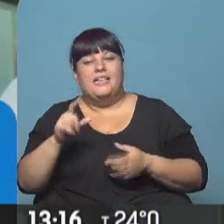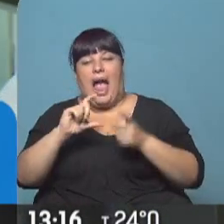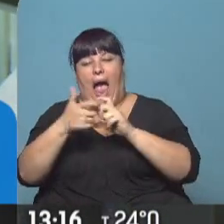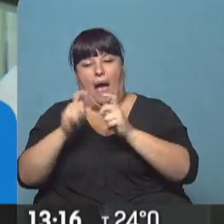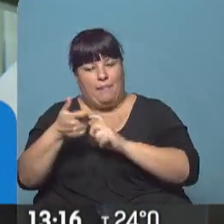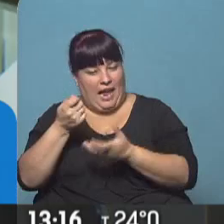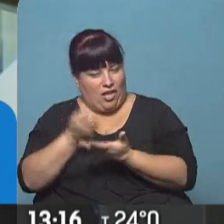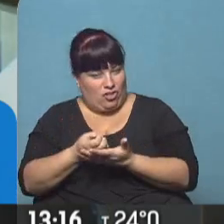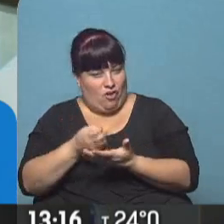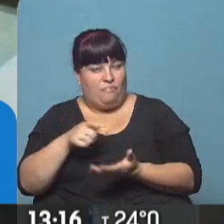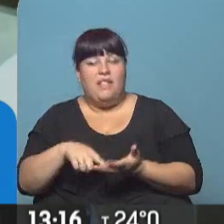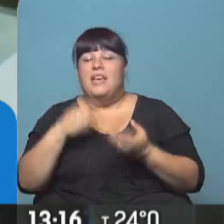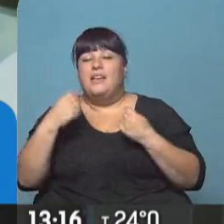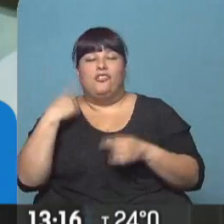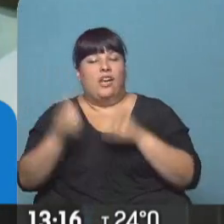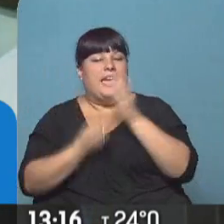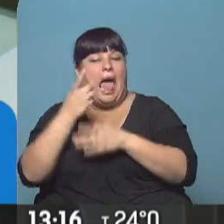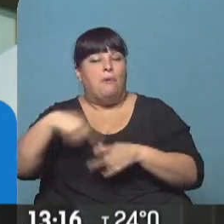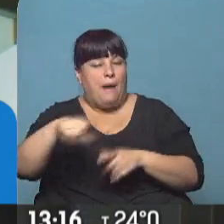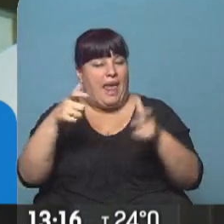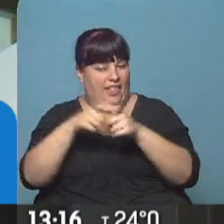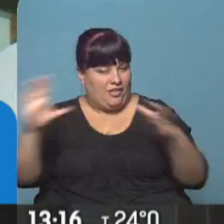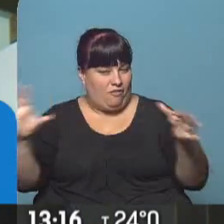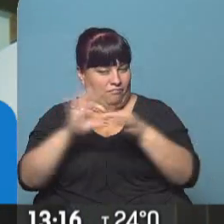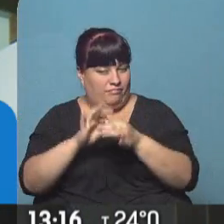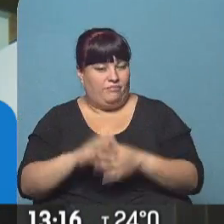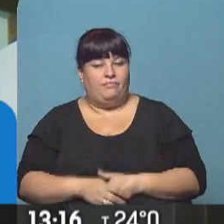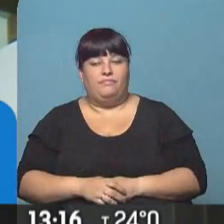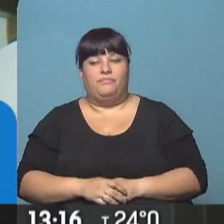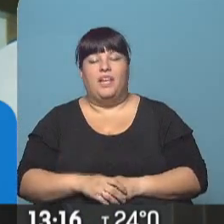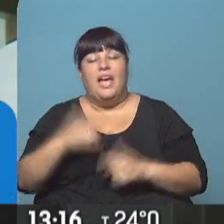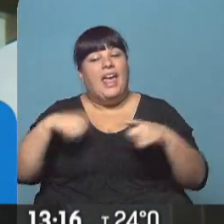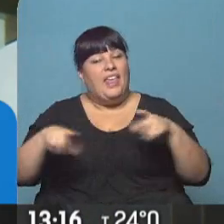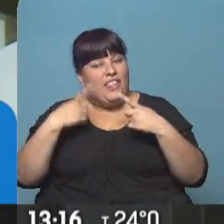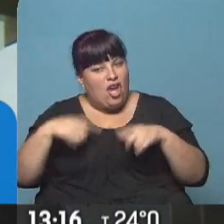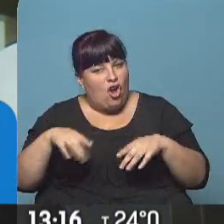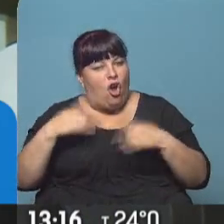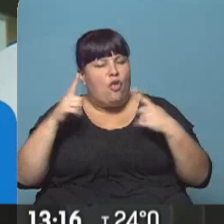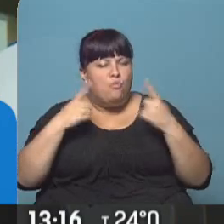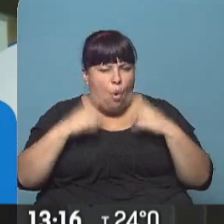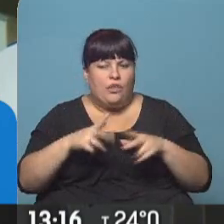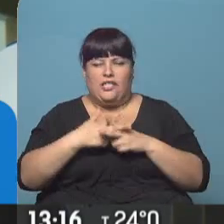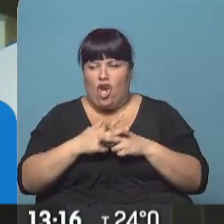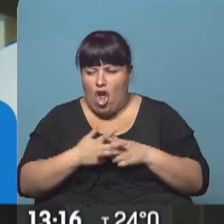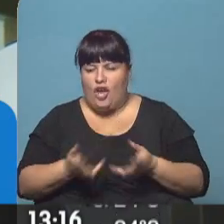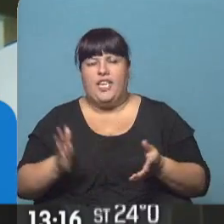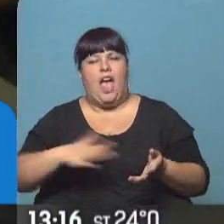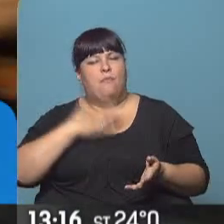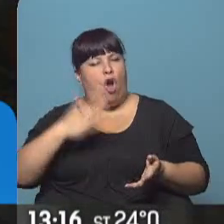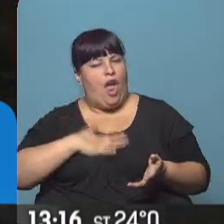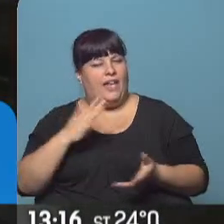aplicación que desarrollamos para el disco. O sea que es un disco musical, tecnológico,